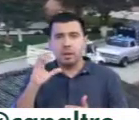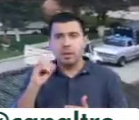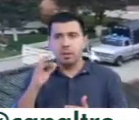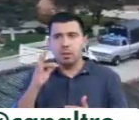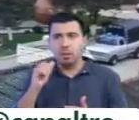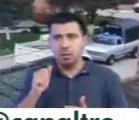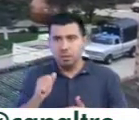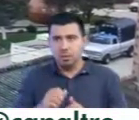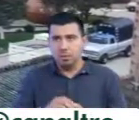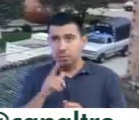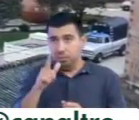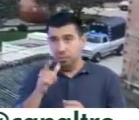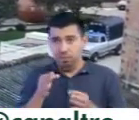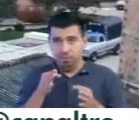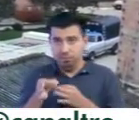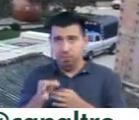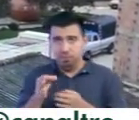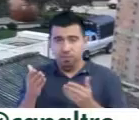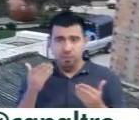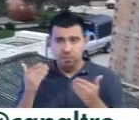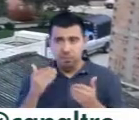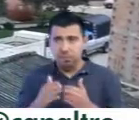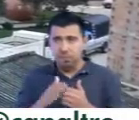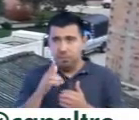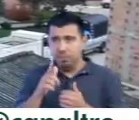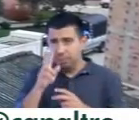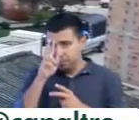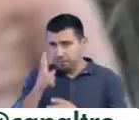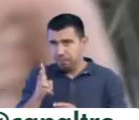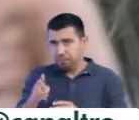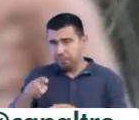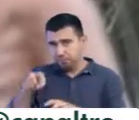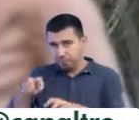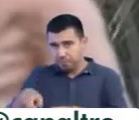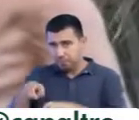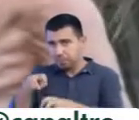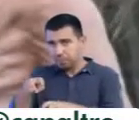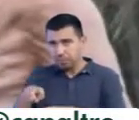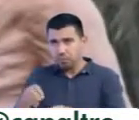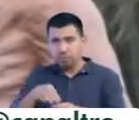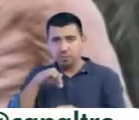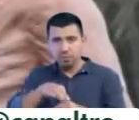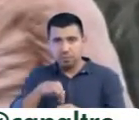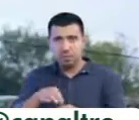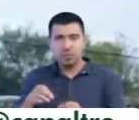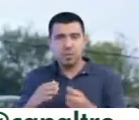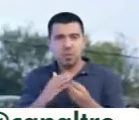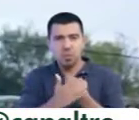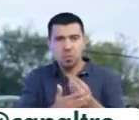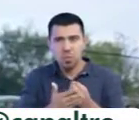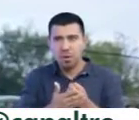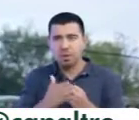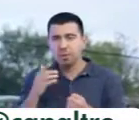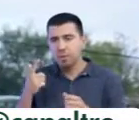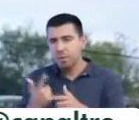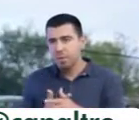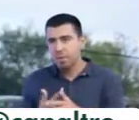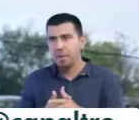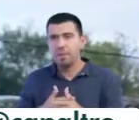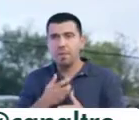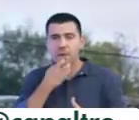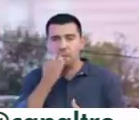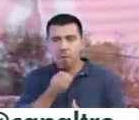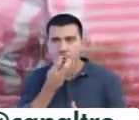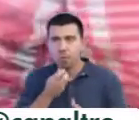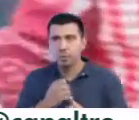son los campesinos fundamentales en la región rica en agricultura y quienes permiten la producción de durazno, papa, frijol y frutas, además